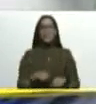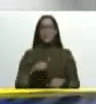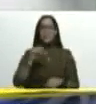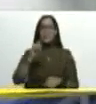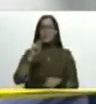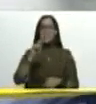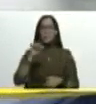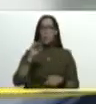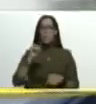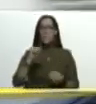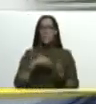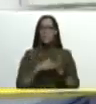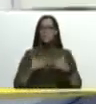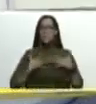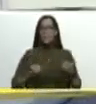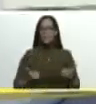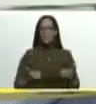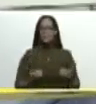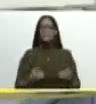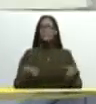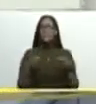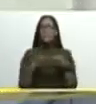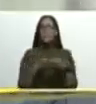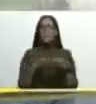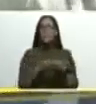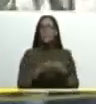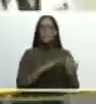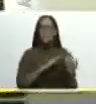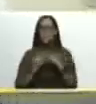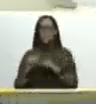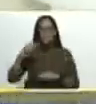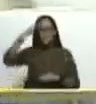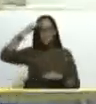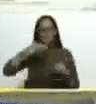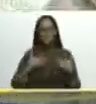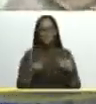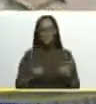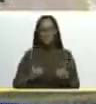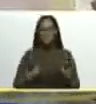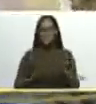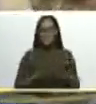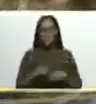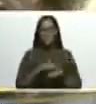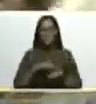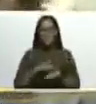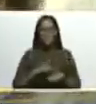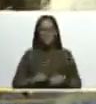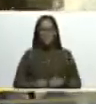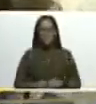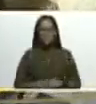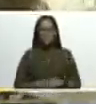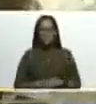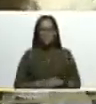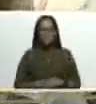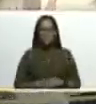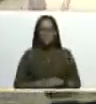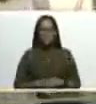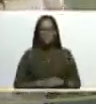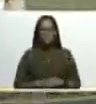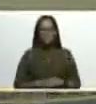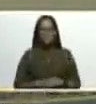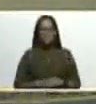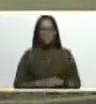Salud, Brigadas Comunitarias Militares de Salud. Ah, ministra. Este consultorio, este